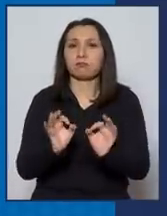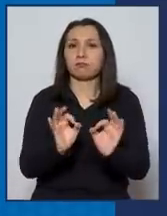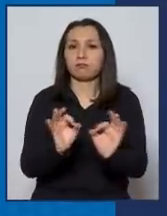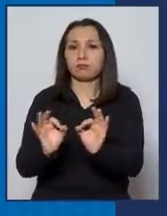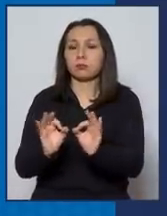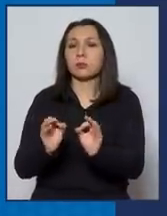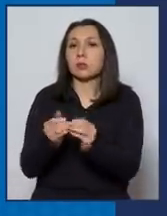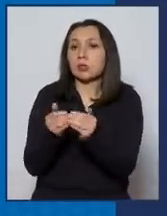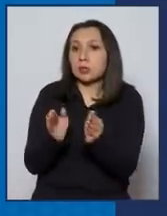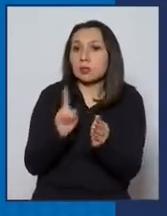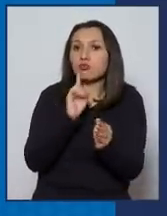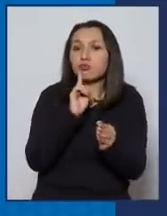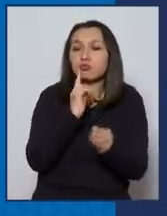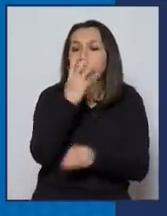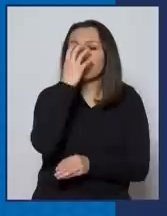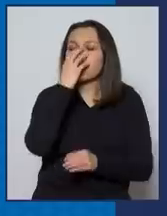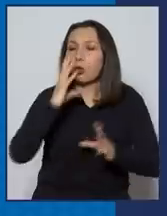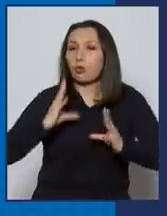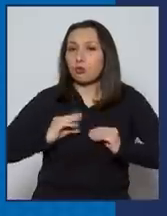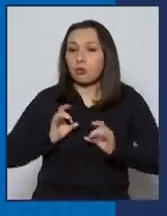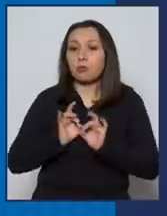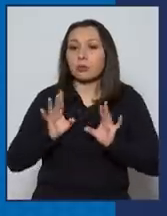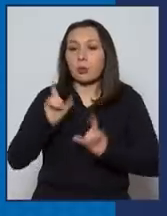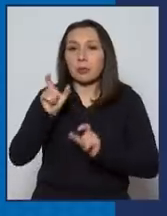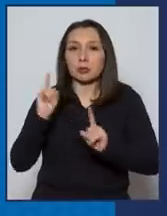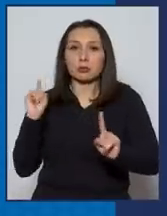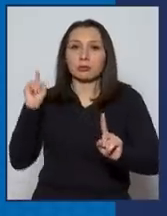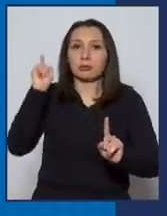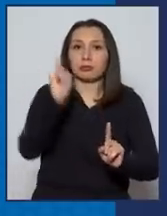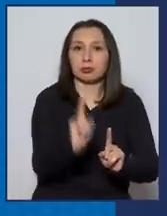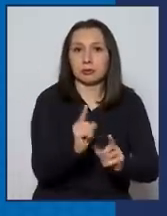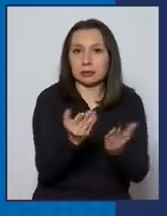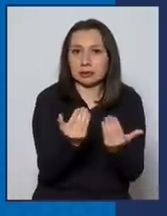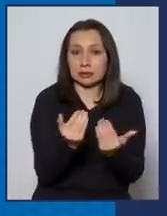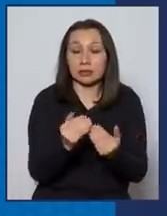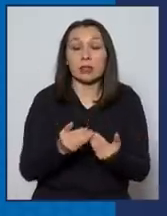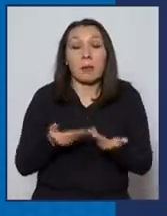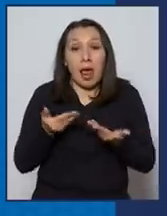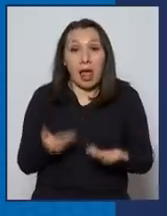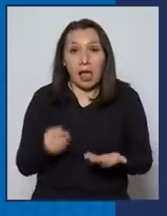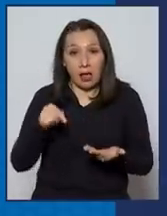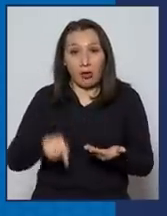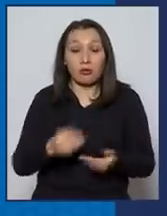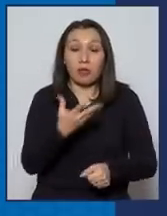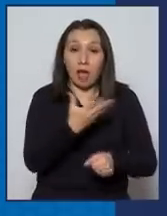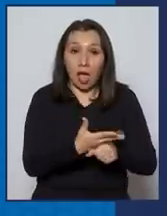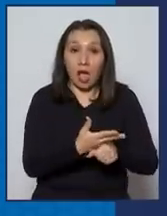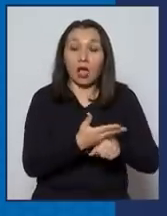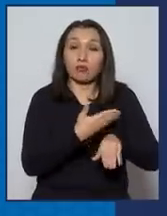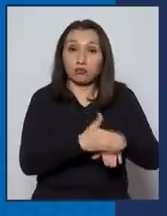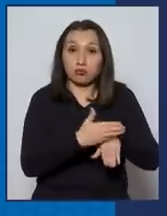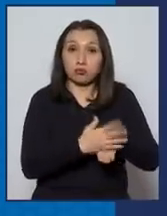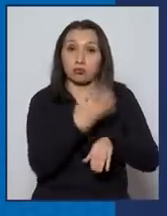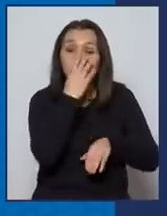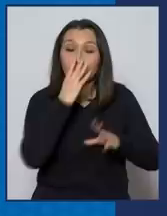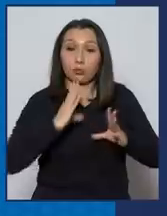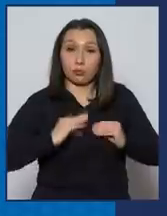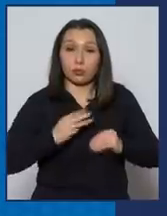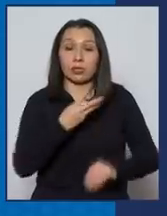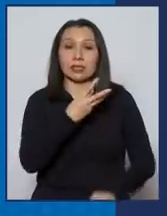de ventiladores disponibles para quien lo requiera. Al día de hoy, la cantidad de ventiladores disponibles es